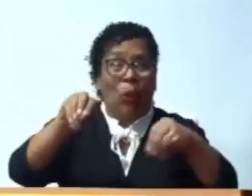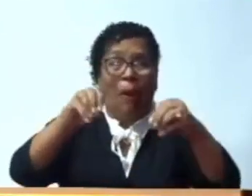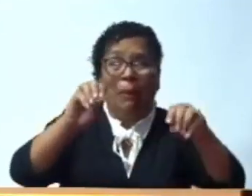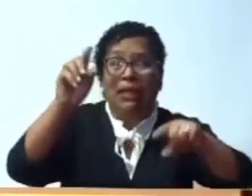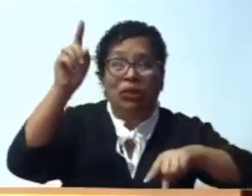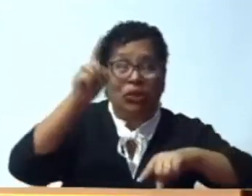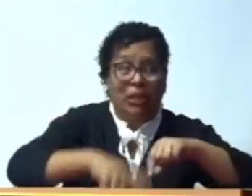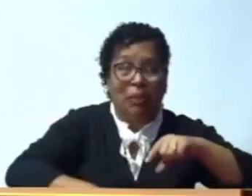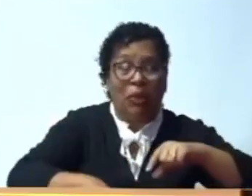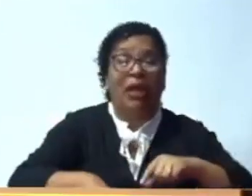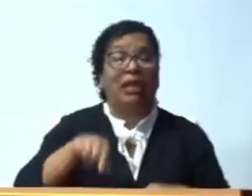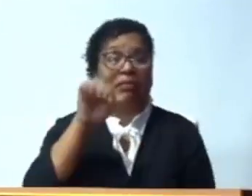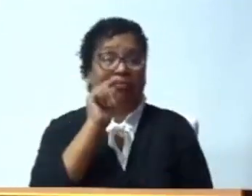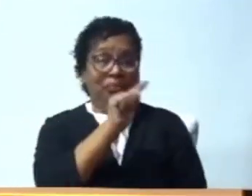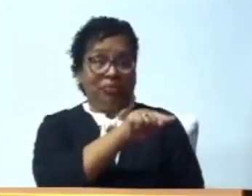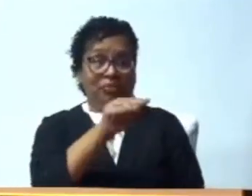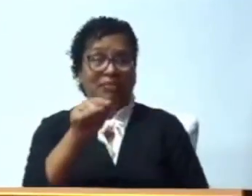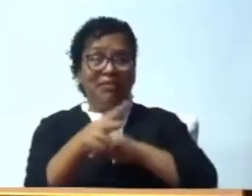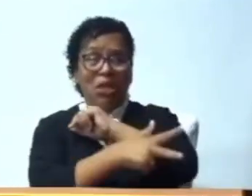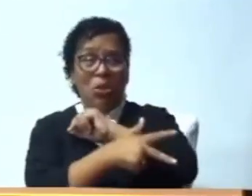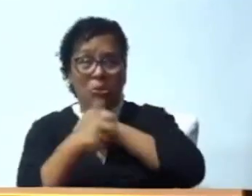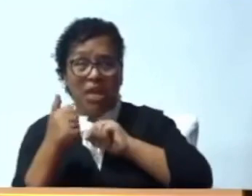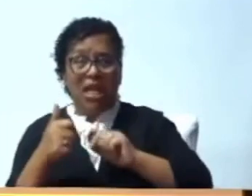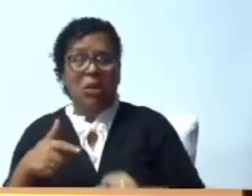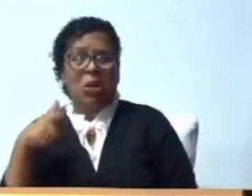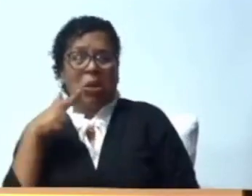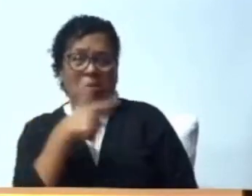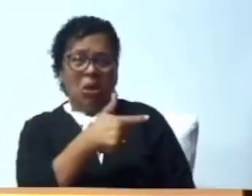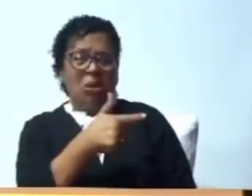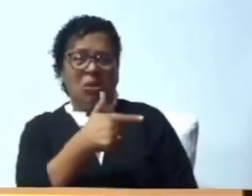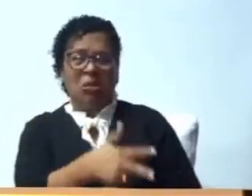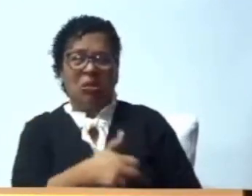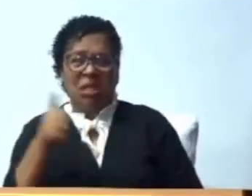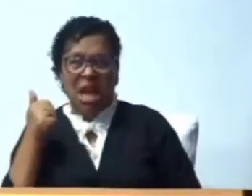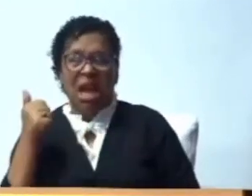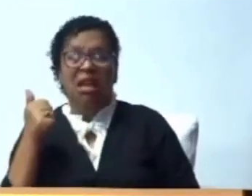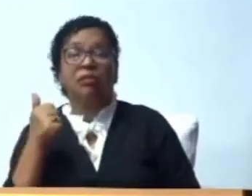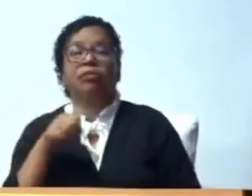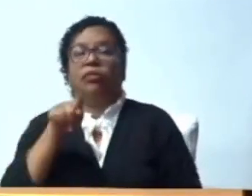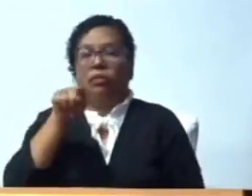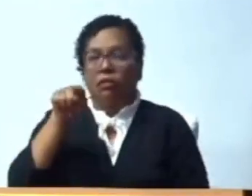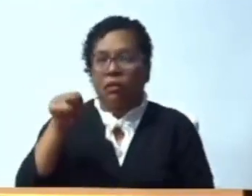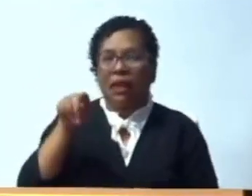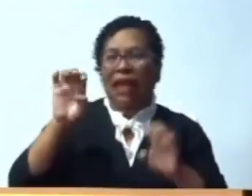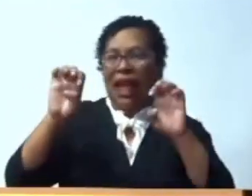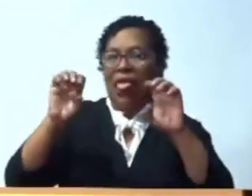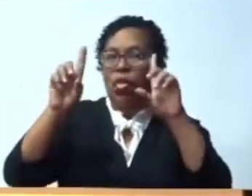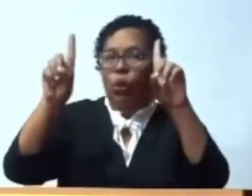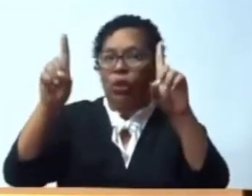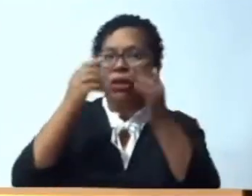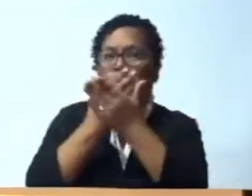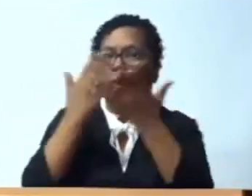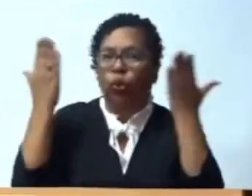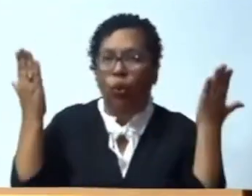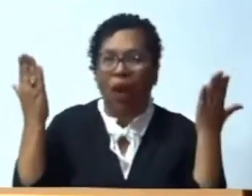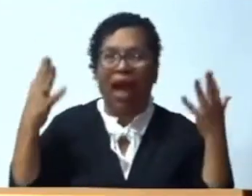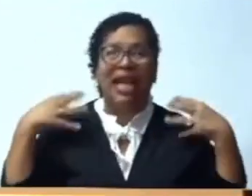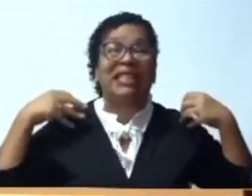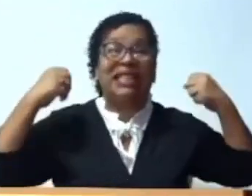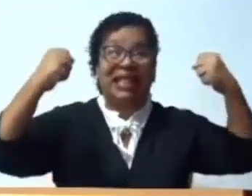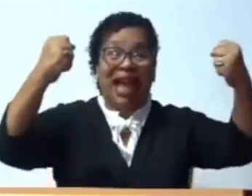desorden del tránsito los problemas de Educación y los problemas de salud en la República